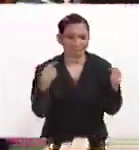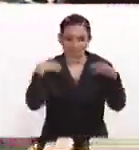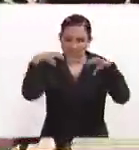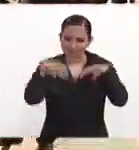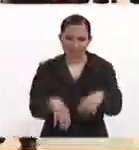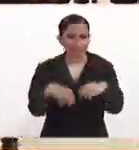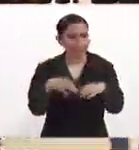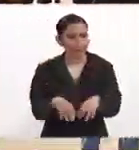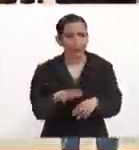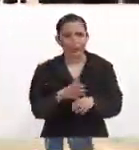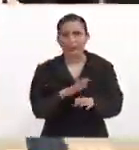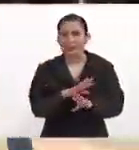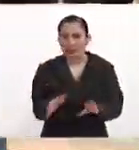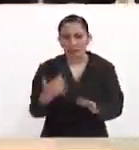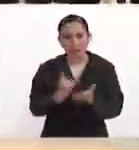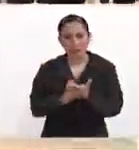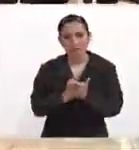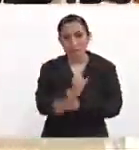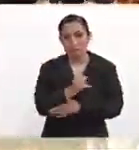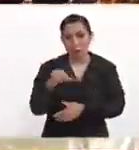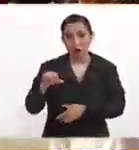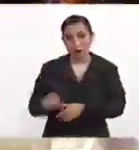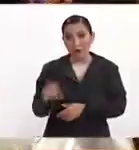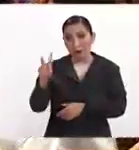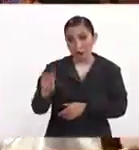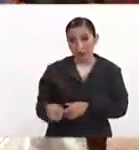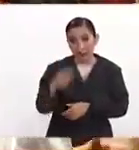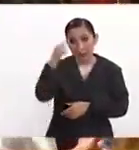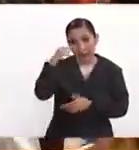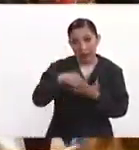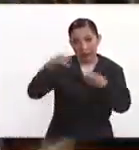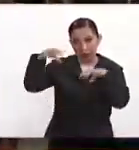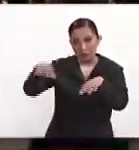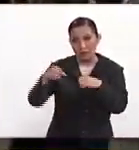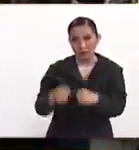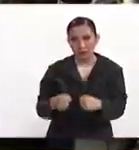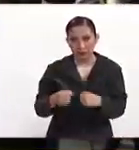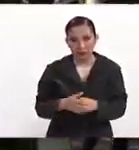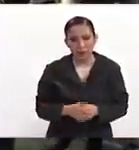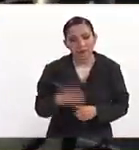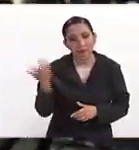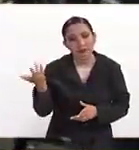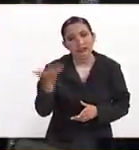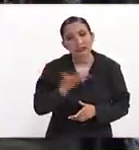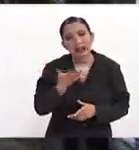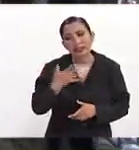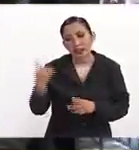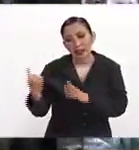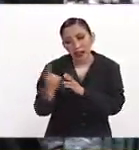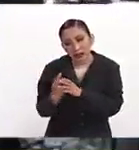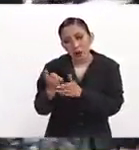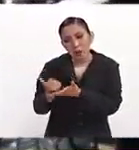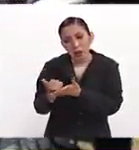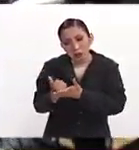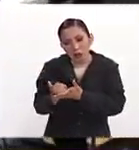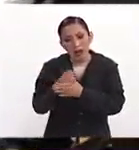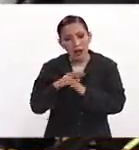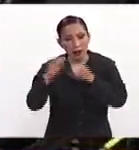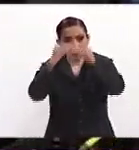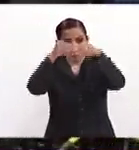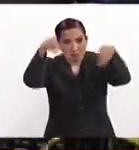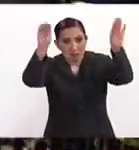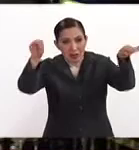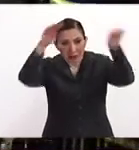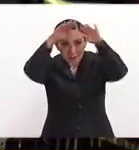había definido, porque hoy sí estaba previsto lluvias más intensas, pues el tener lonas, el poder ayudar con plásticos,